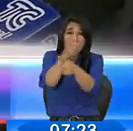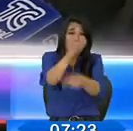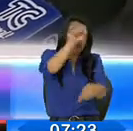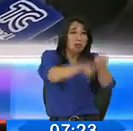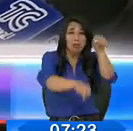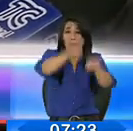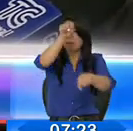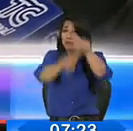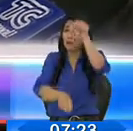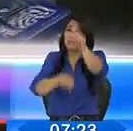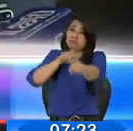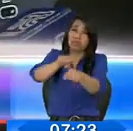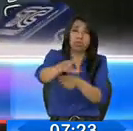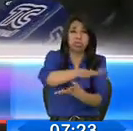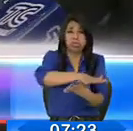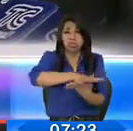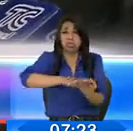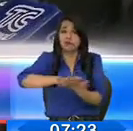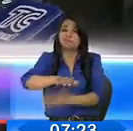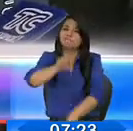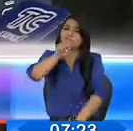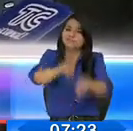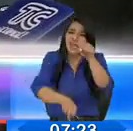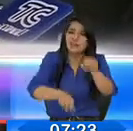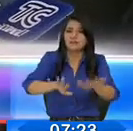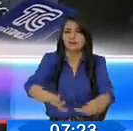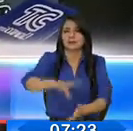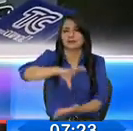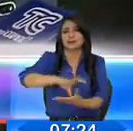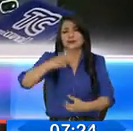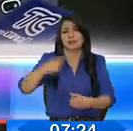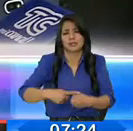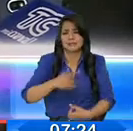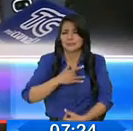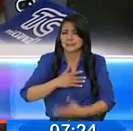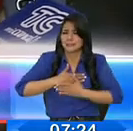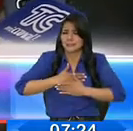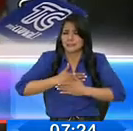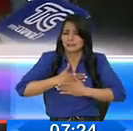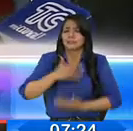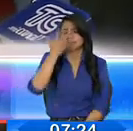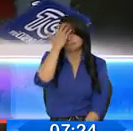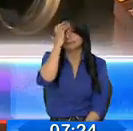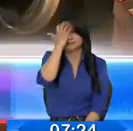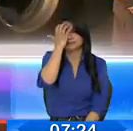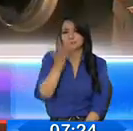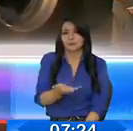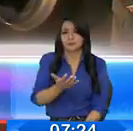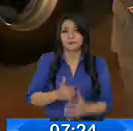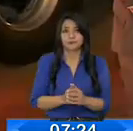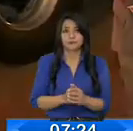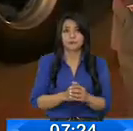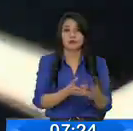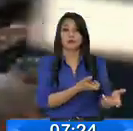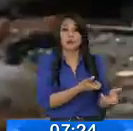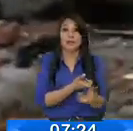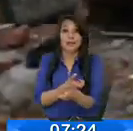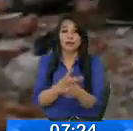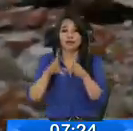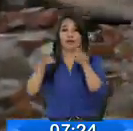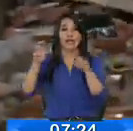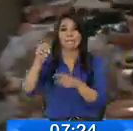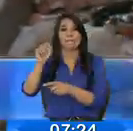actos vandálicos han dañado nuestro centro histórico y ese es un tema que nos preocupa muchísimo. Los bomberos de Maceo y Mavs y el